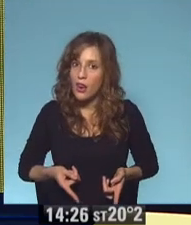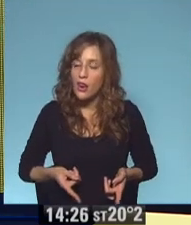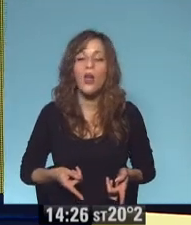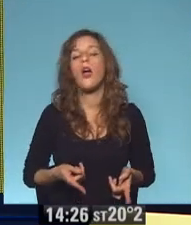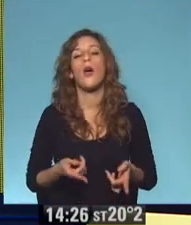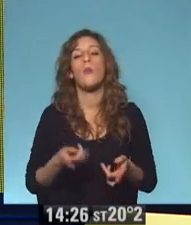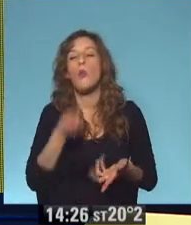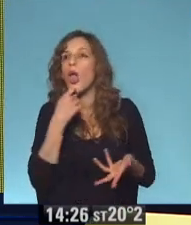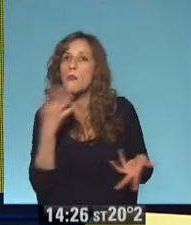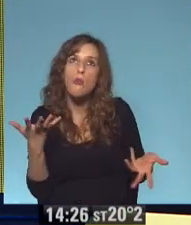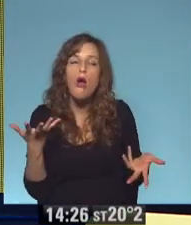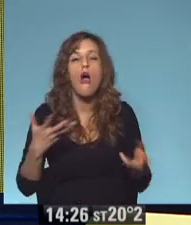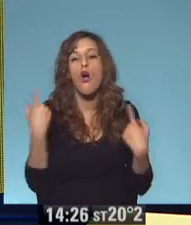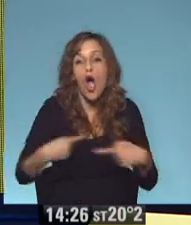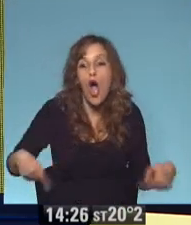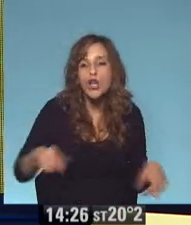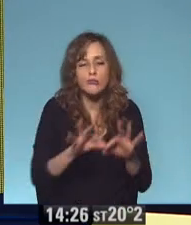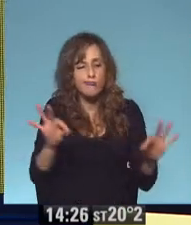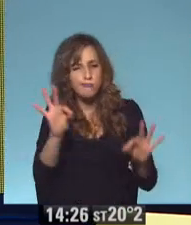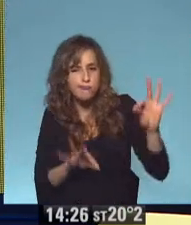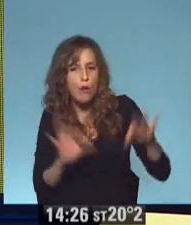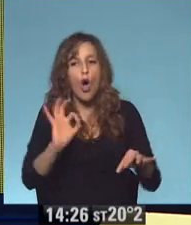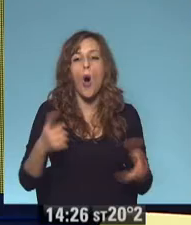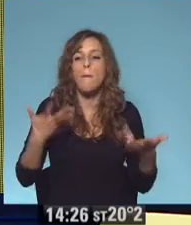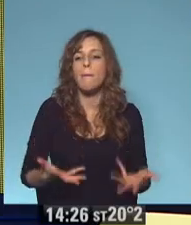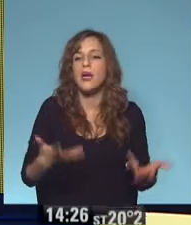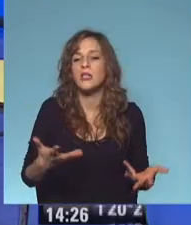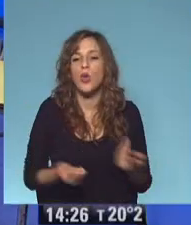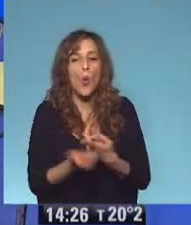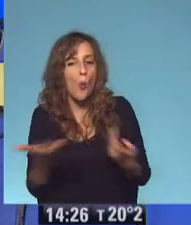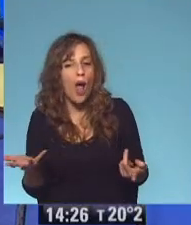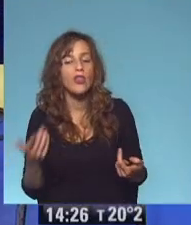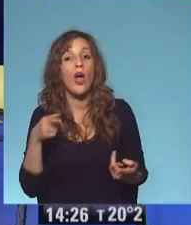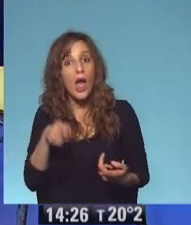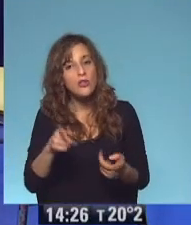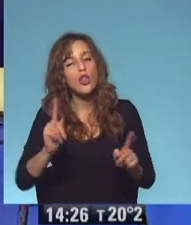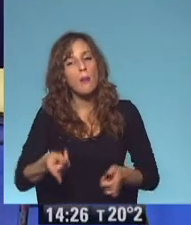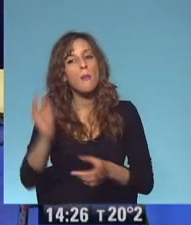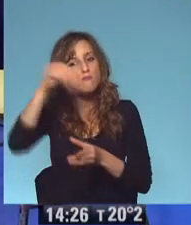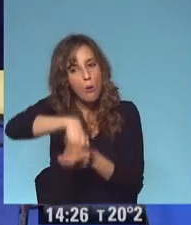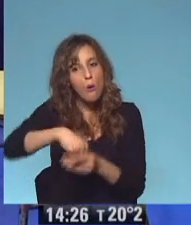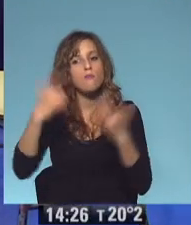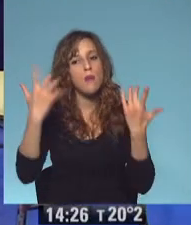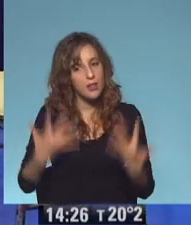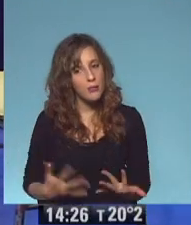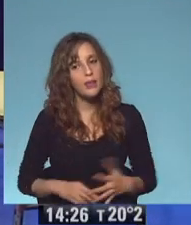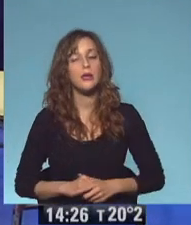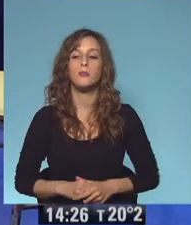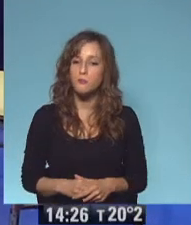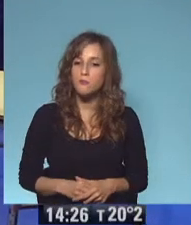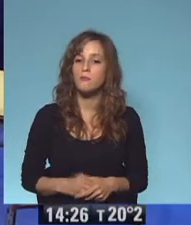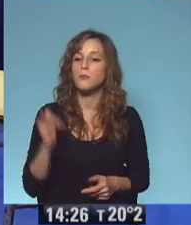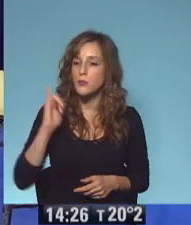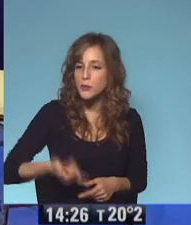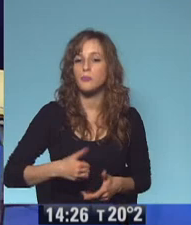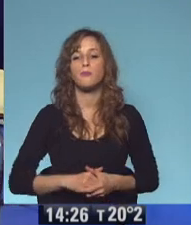medir el tiempo, medir las cosas, el peso. Todo eso está dentro del área de matemática en la escuela. Todo matemática. Uh-huh. Muy bien. Uh-huh.